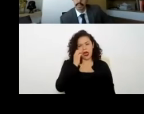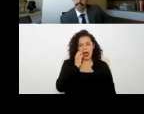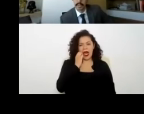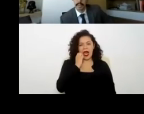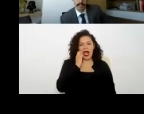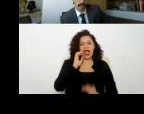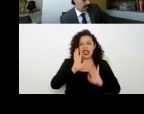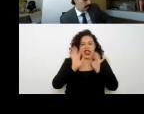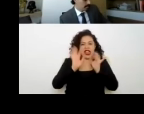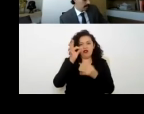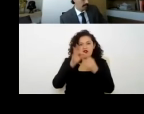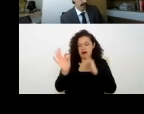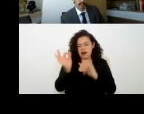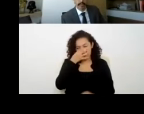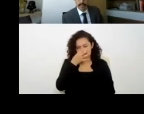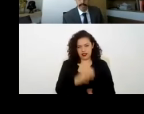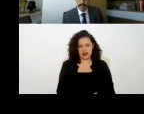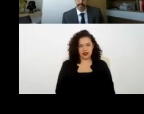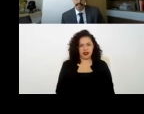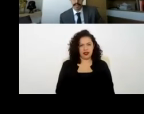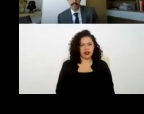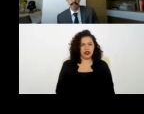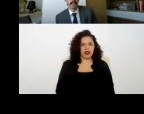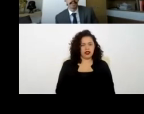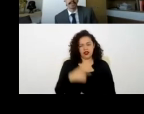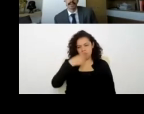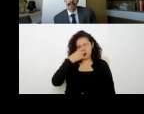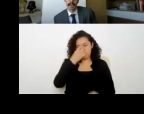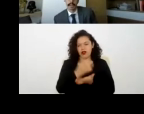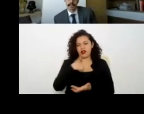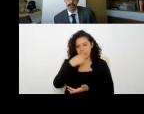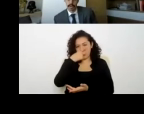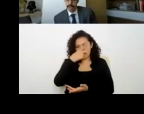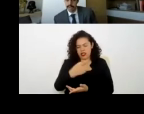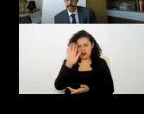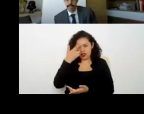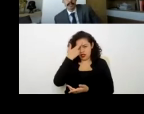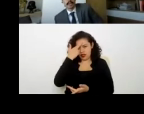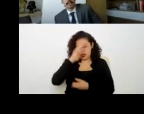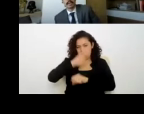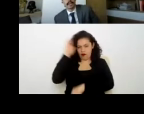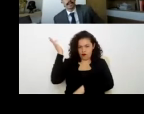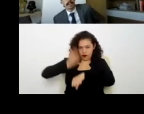las últimas, simplemente es para que ustedes tengan presente las sanciones.